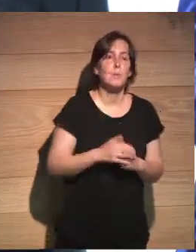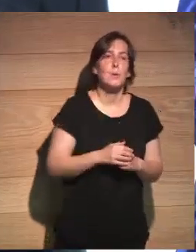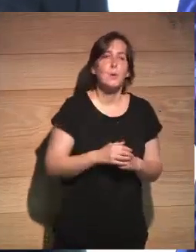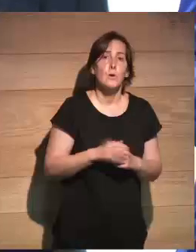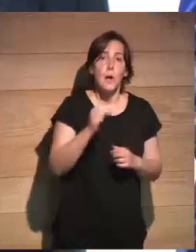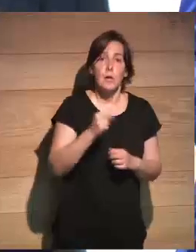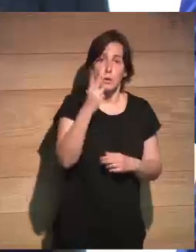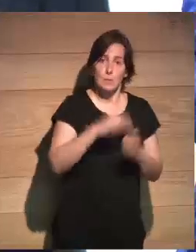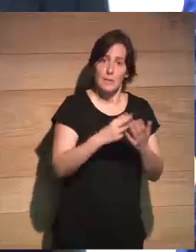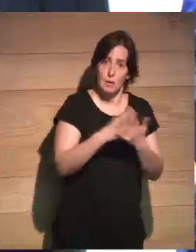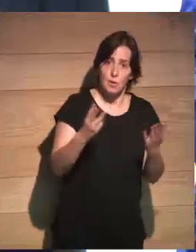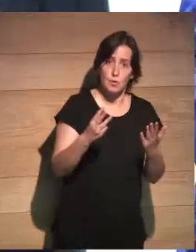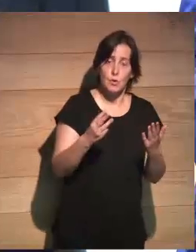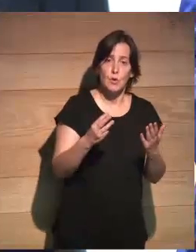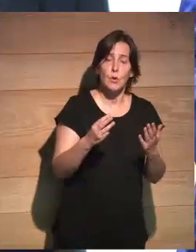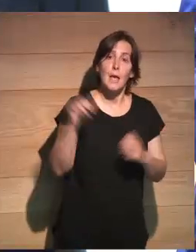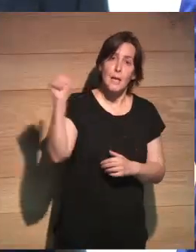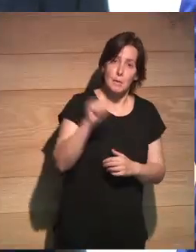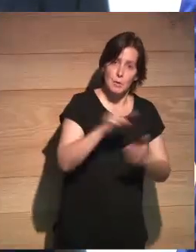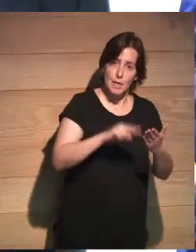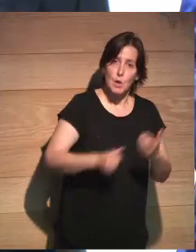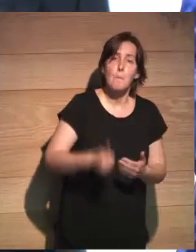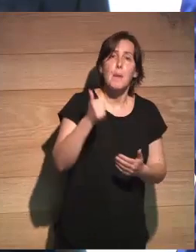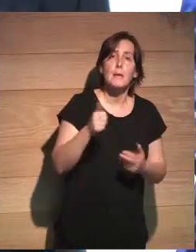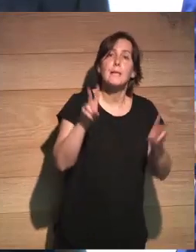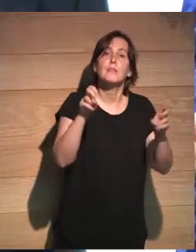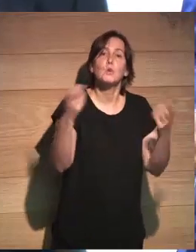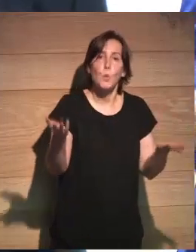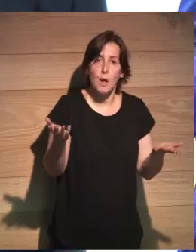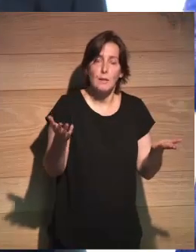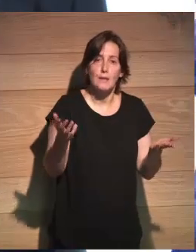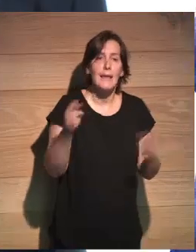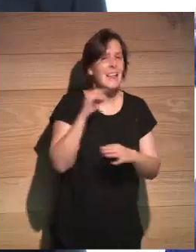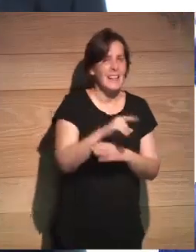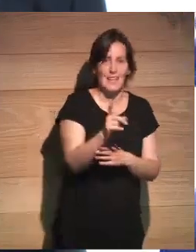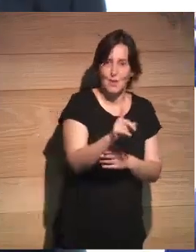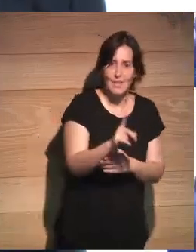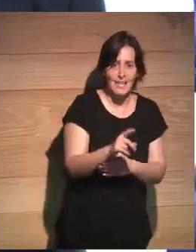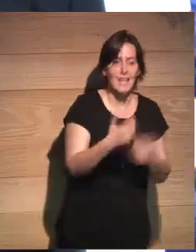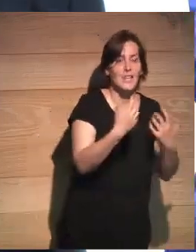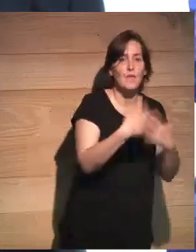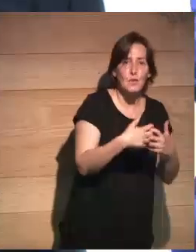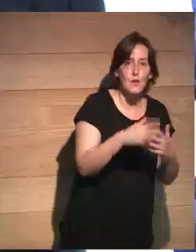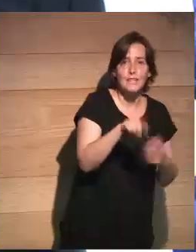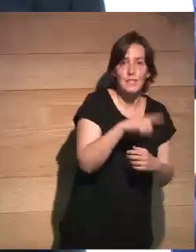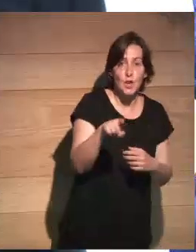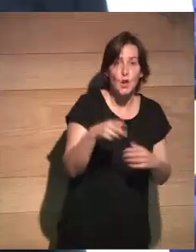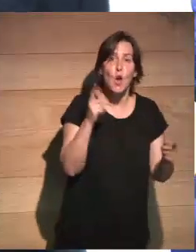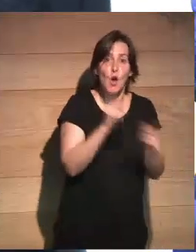en 2018 es un reportaje titulado Que no te tomen el pelo, qué es lo que funciona y lo que no contra la